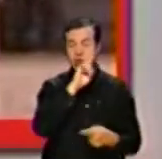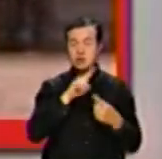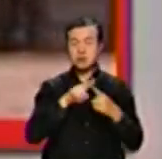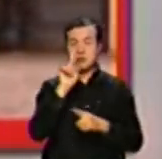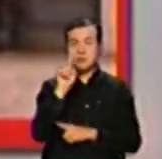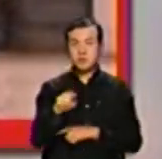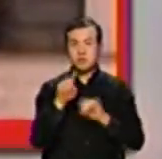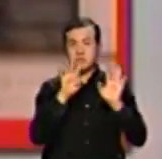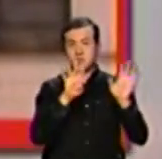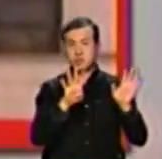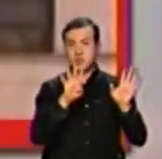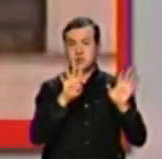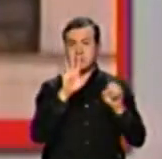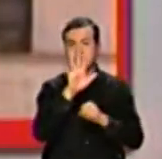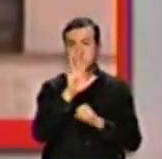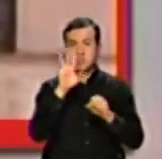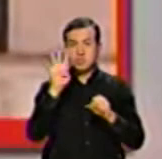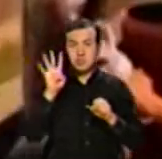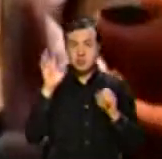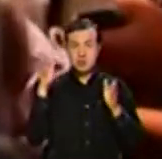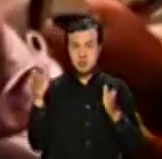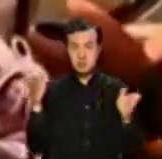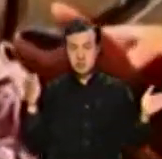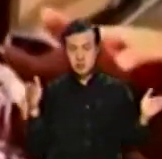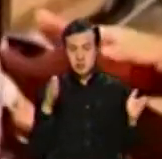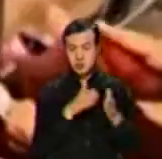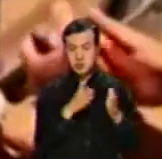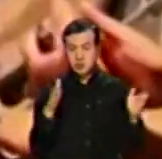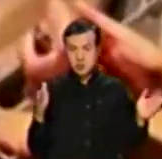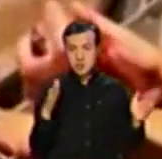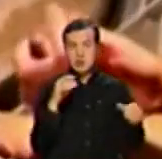1954, producto de malas administraciones. Pero